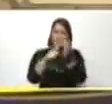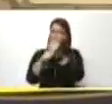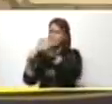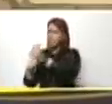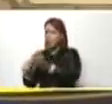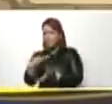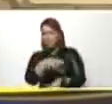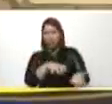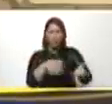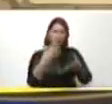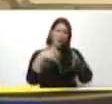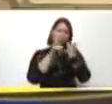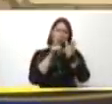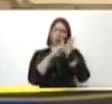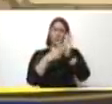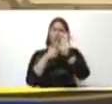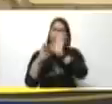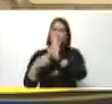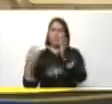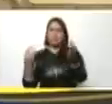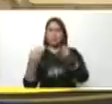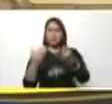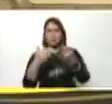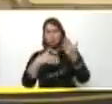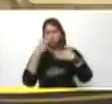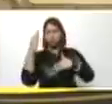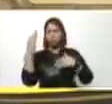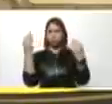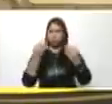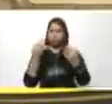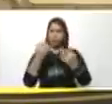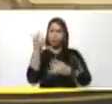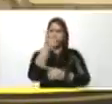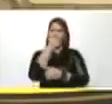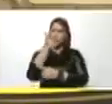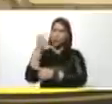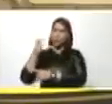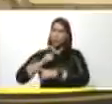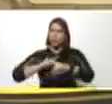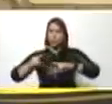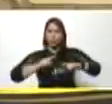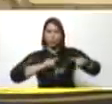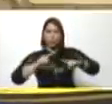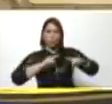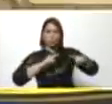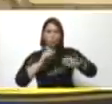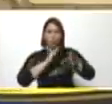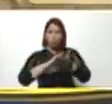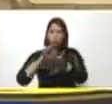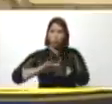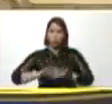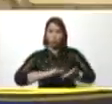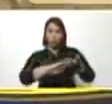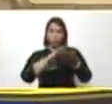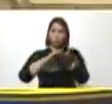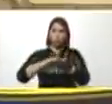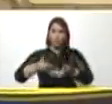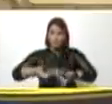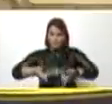verdad, y salir siempre a buscar las acciones, las soluciones que le